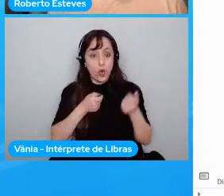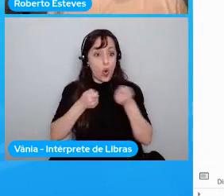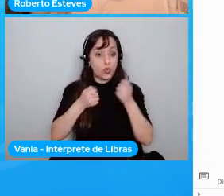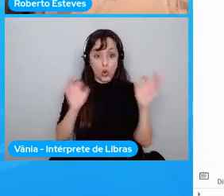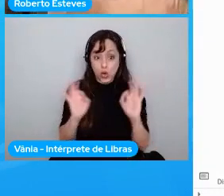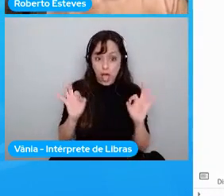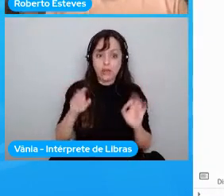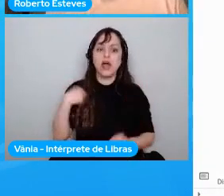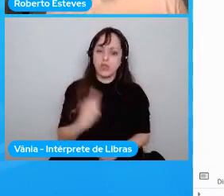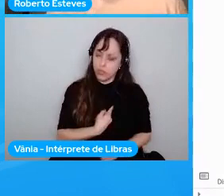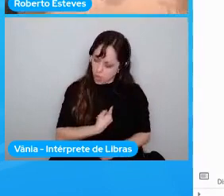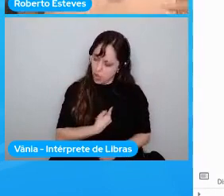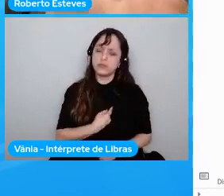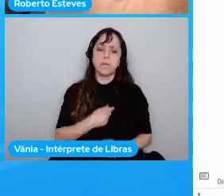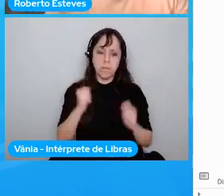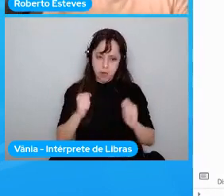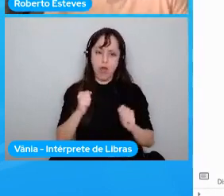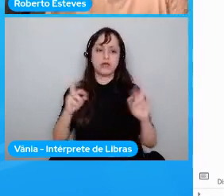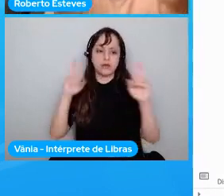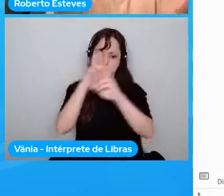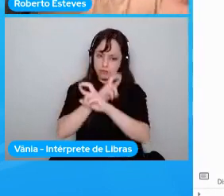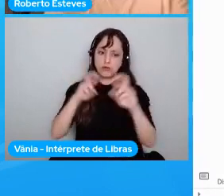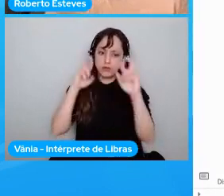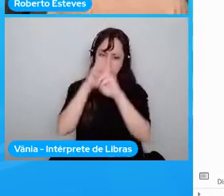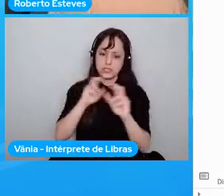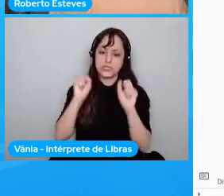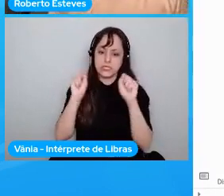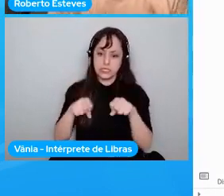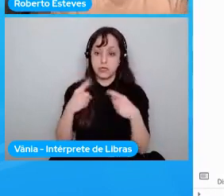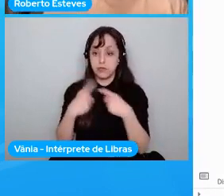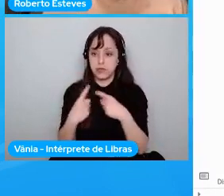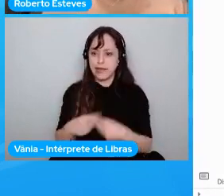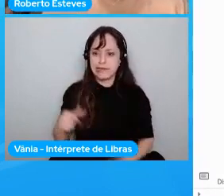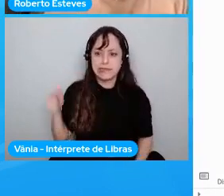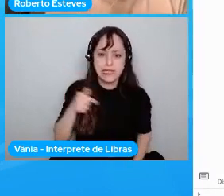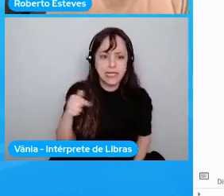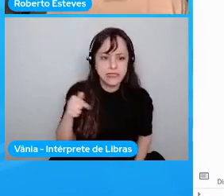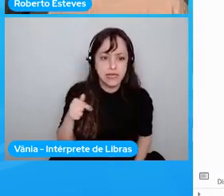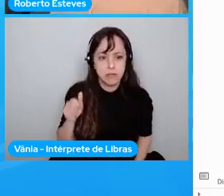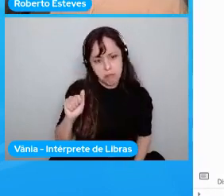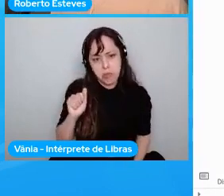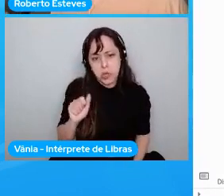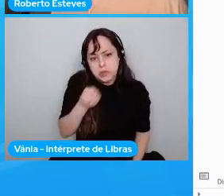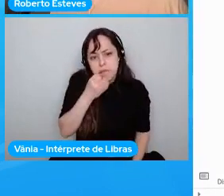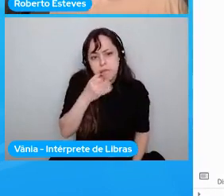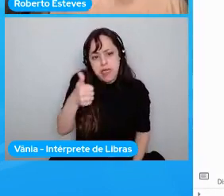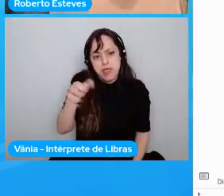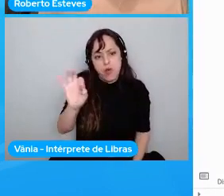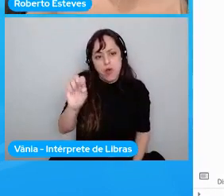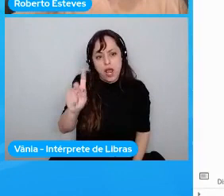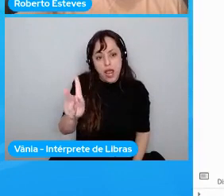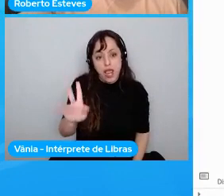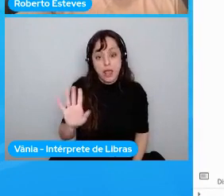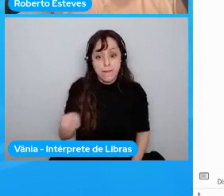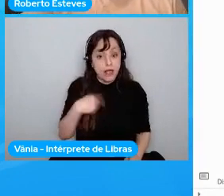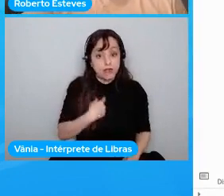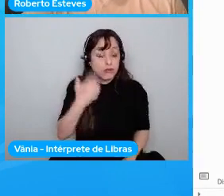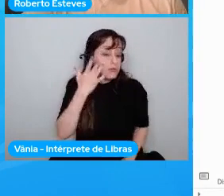ciudadanos tenemos la obligación de hacerlo. ¿Por qué hay 77? Puede ser que esté bien, pero no lo sabemos. No lo